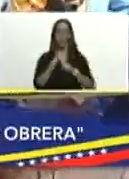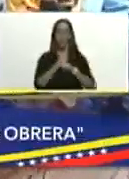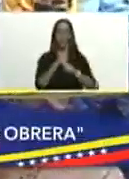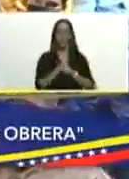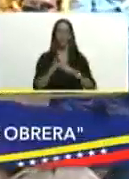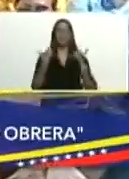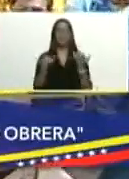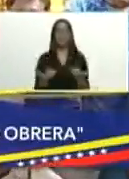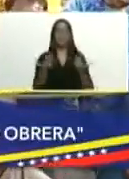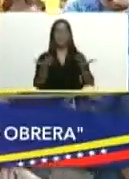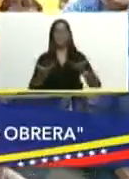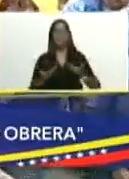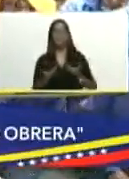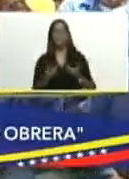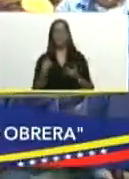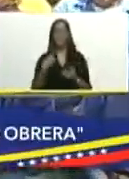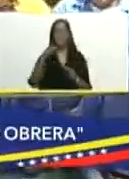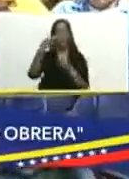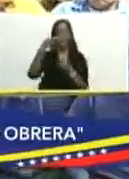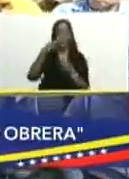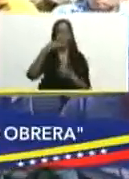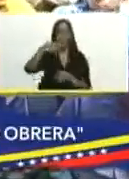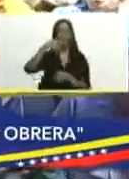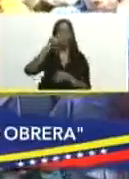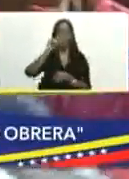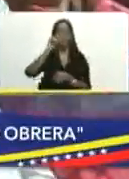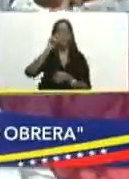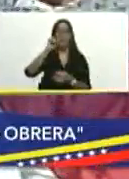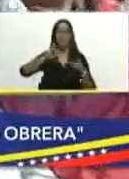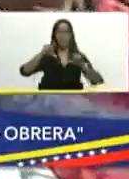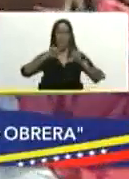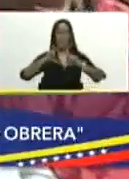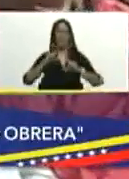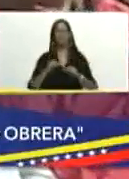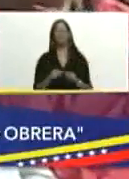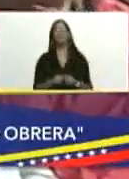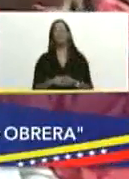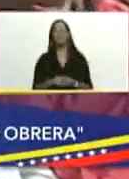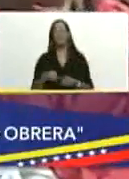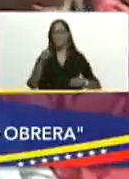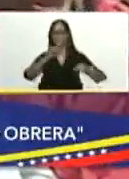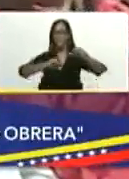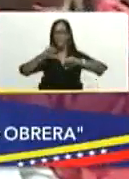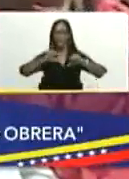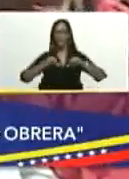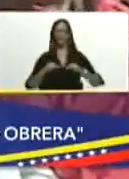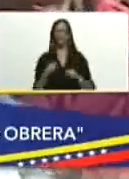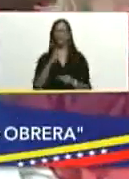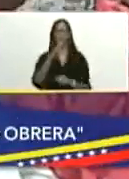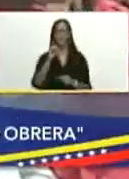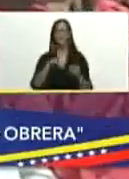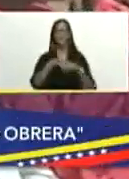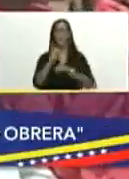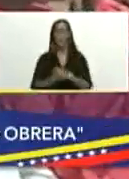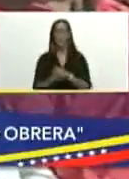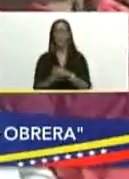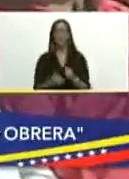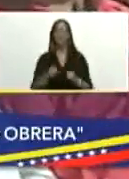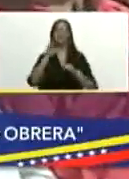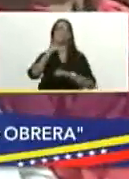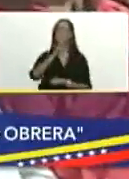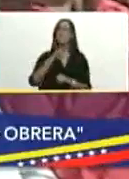Se recibió el primer expediente por parte de pequiven no los hizo llegar Wild Rangel ya hay de esos 20 proyectos elevados por petiven tres